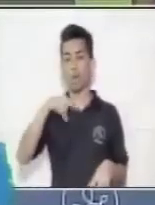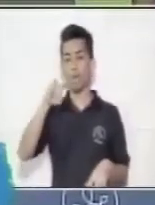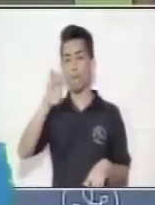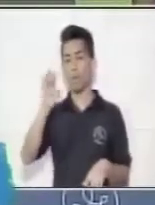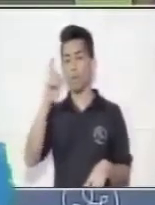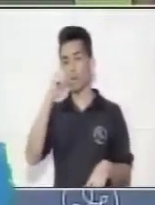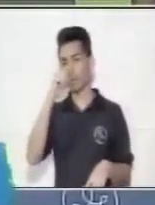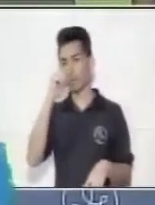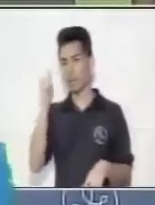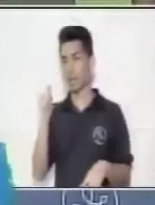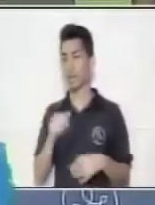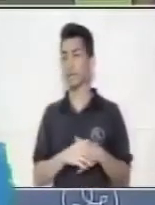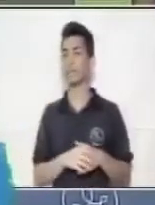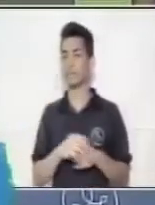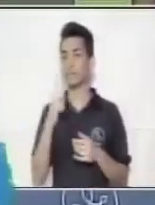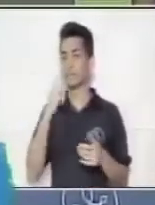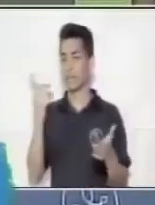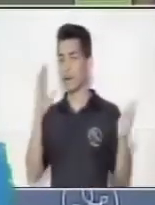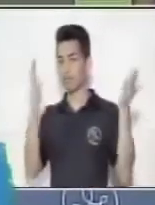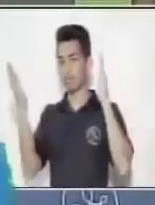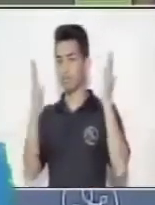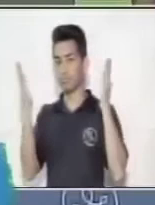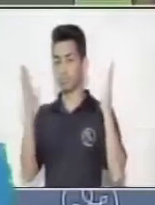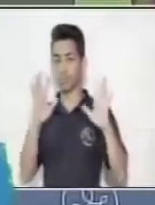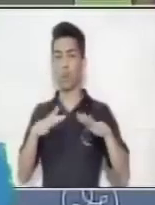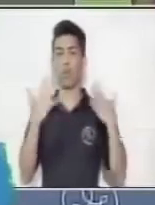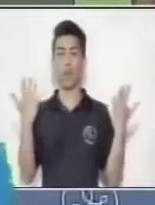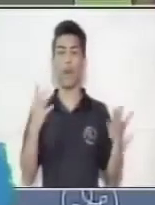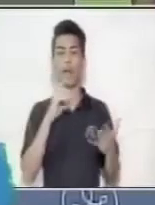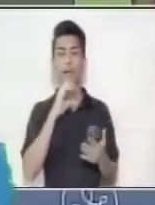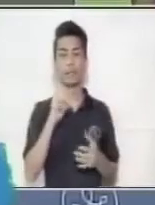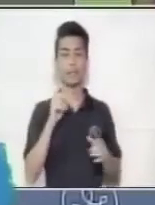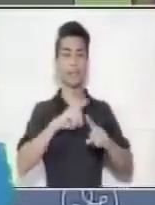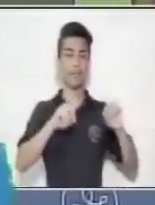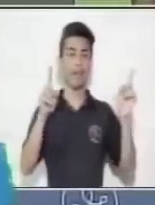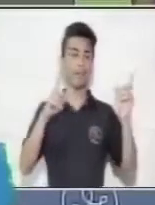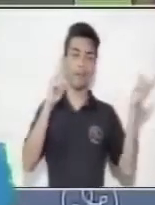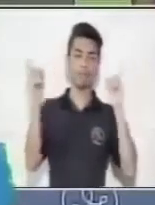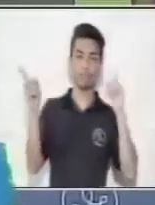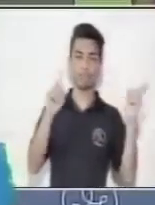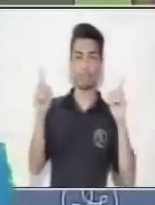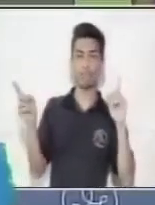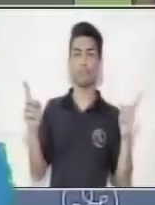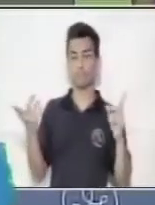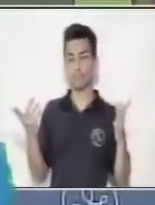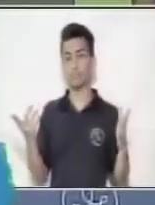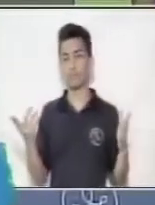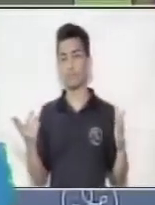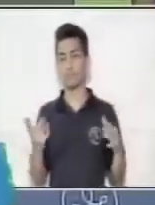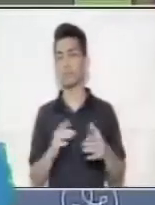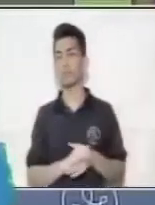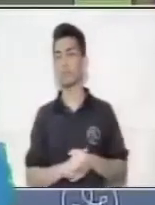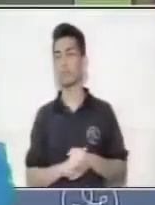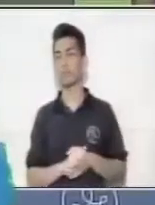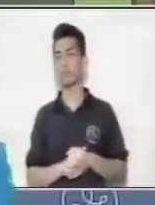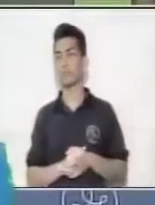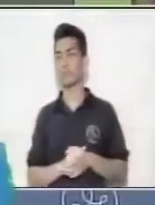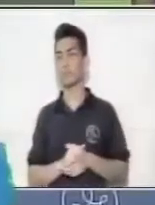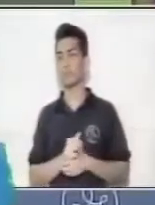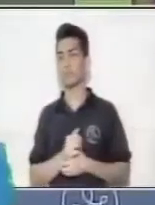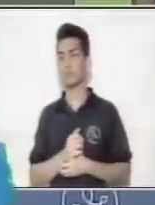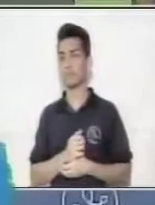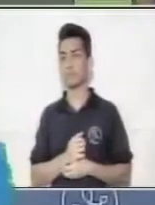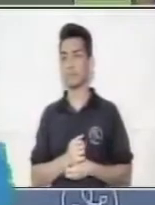simple? Y también vamos a hacer una comparación entre cuál es la diferencia de una oración simple a una oración compuesta. ¿Qué